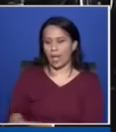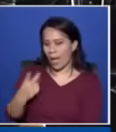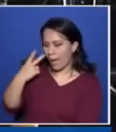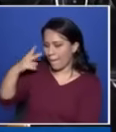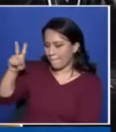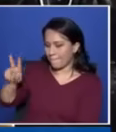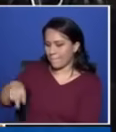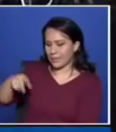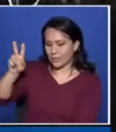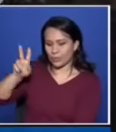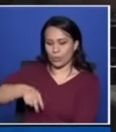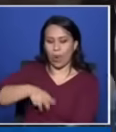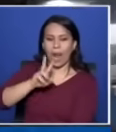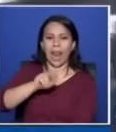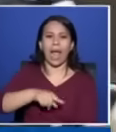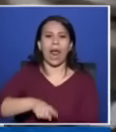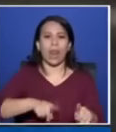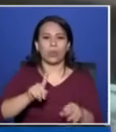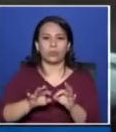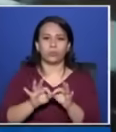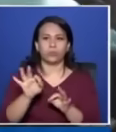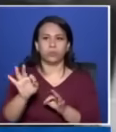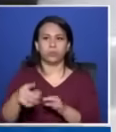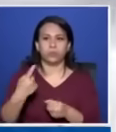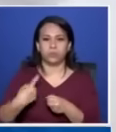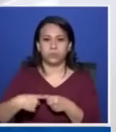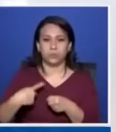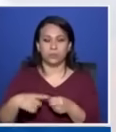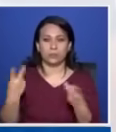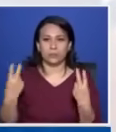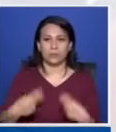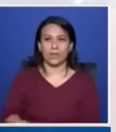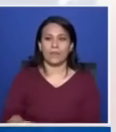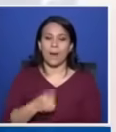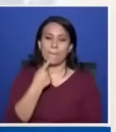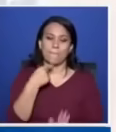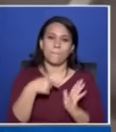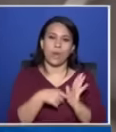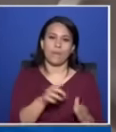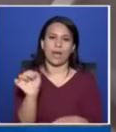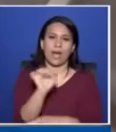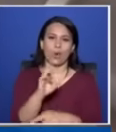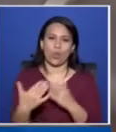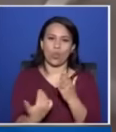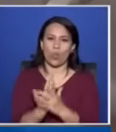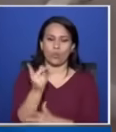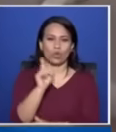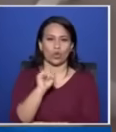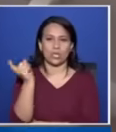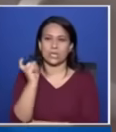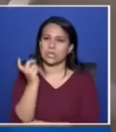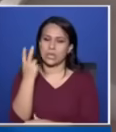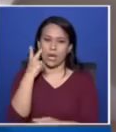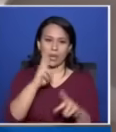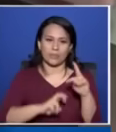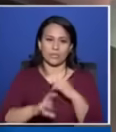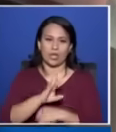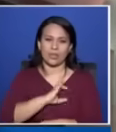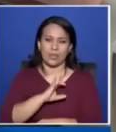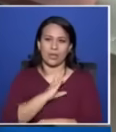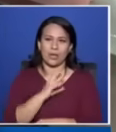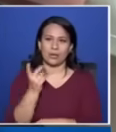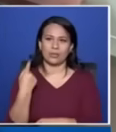Y esto en algunos cantones, como también acá en Quito, pues de esto incluso pueden tener algunas dificultades los conductores. Muy buenos